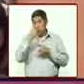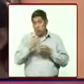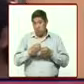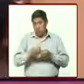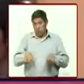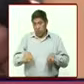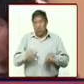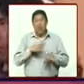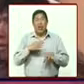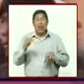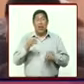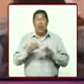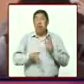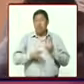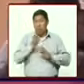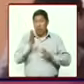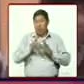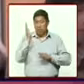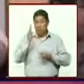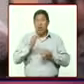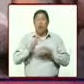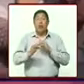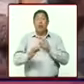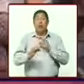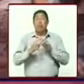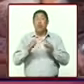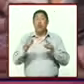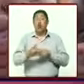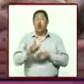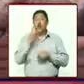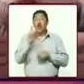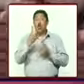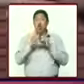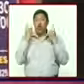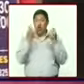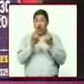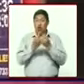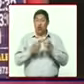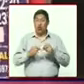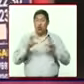las salidas son normales, excepto a dos departamentos.